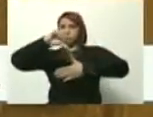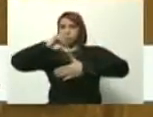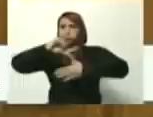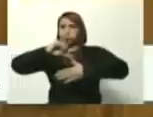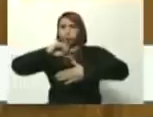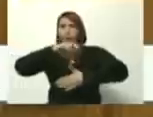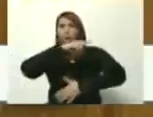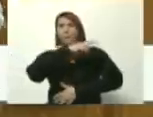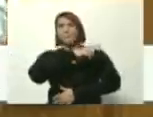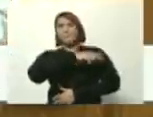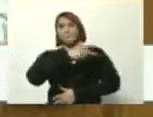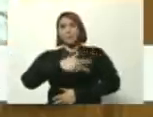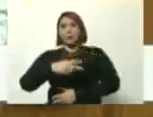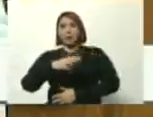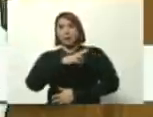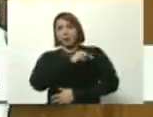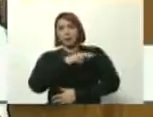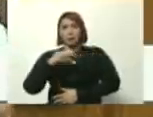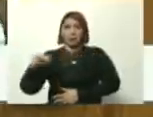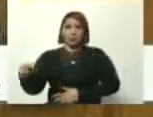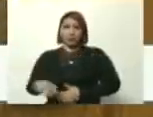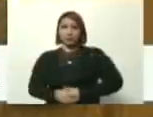Panamá, Ecuador